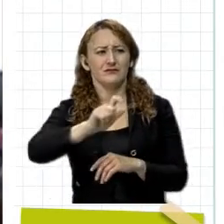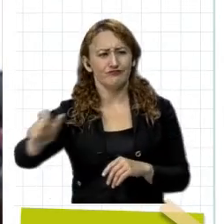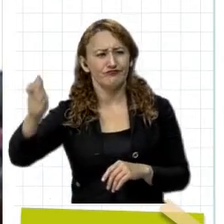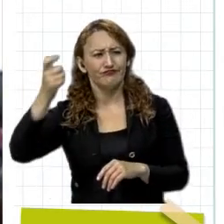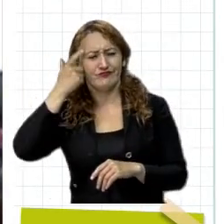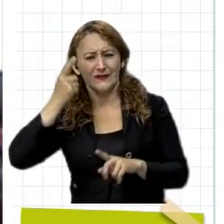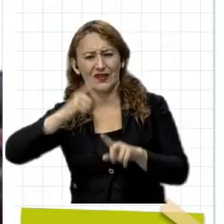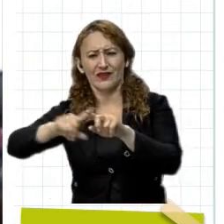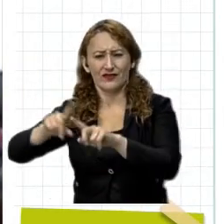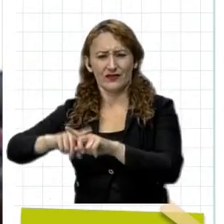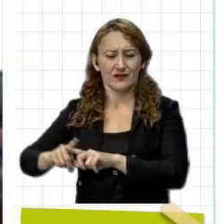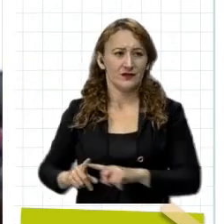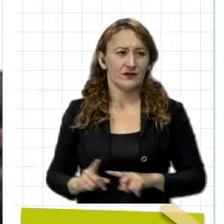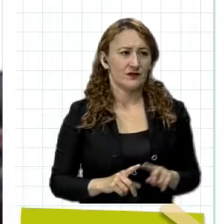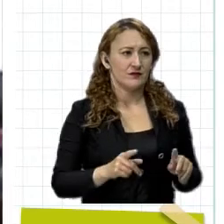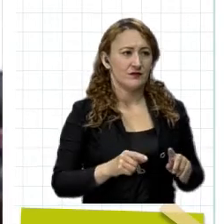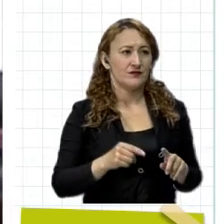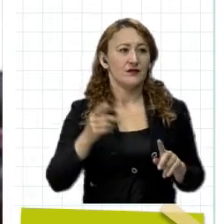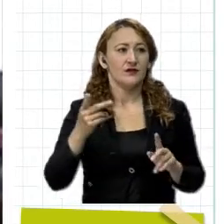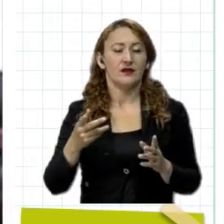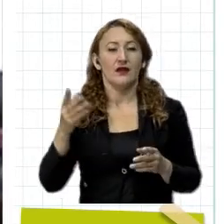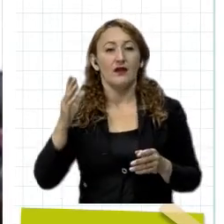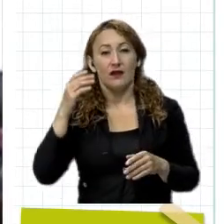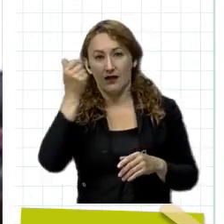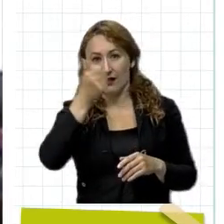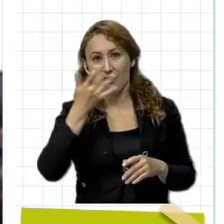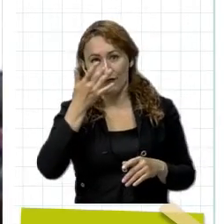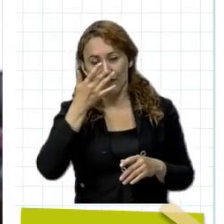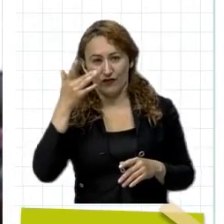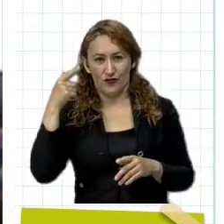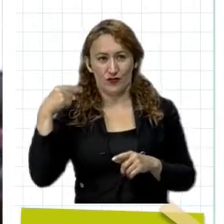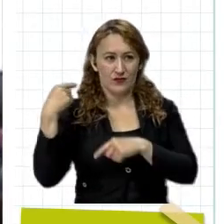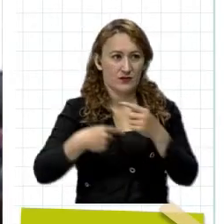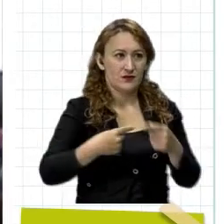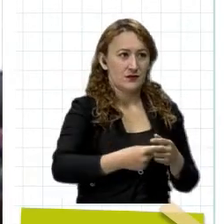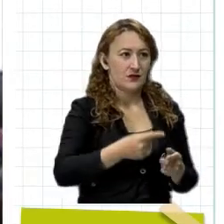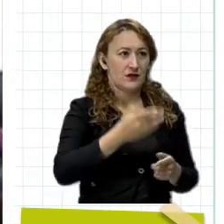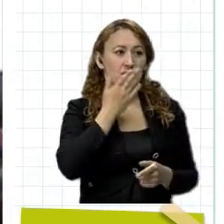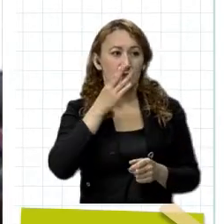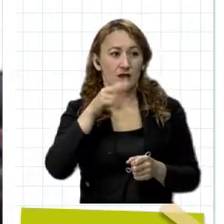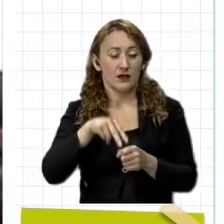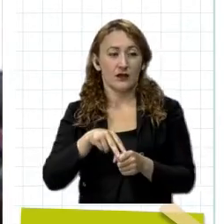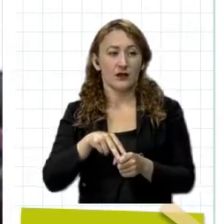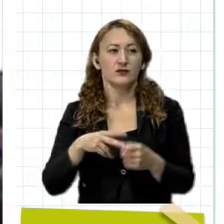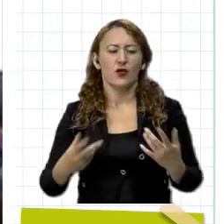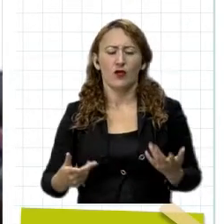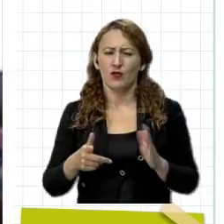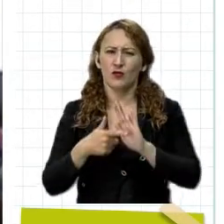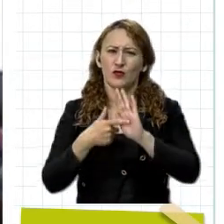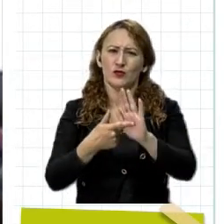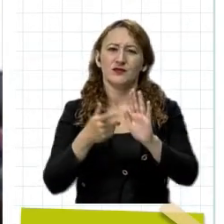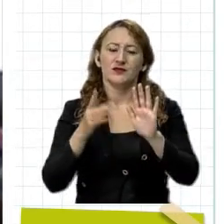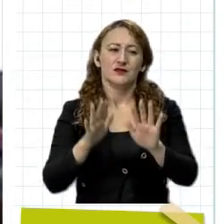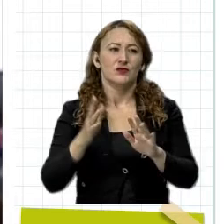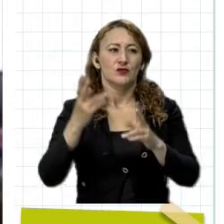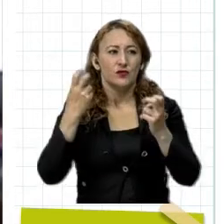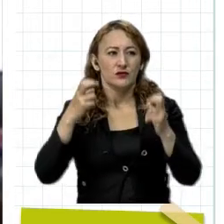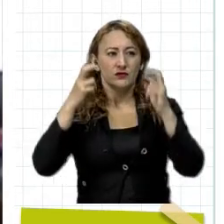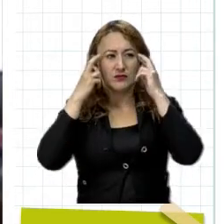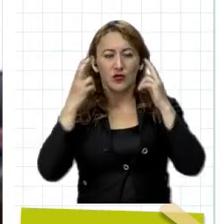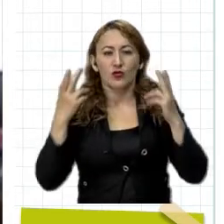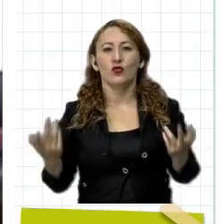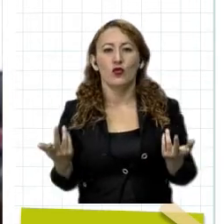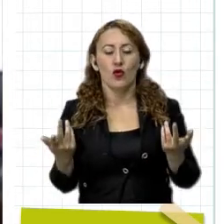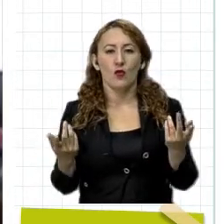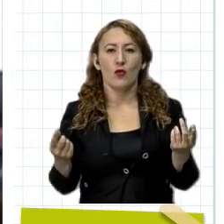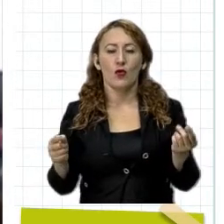pensadores intelectuales afrodescendientes e indígenas señala la importancia del campo de conocimiento como un espacio de disputa